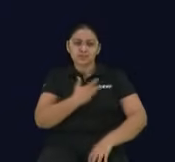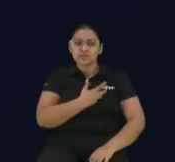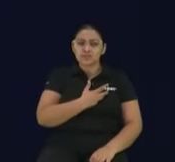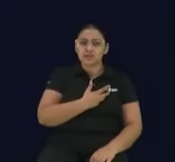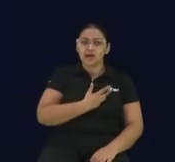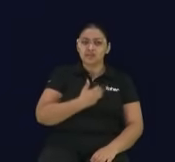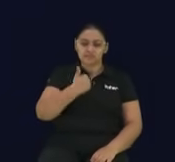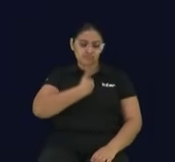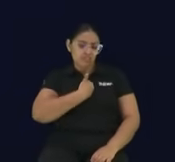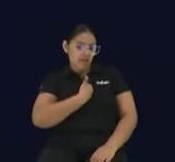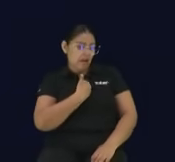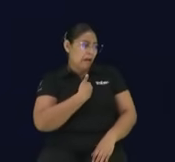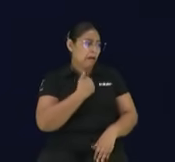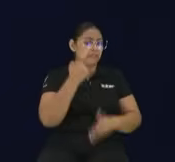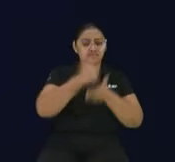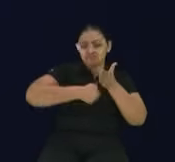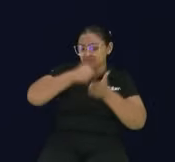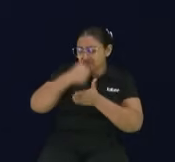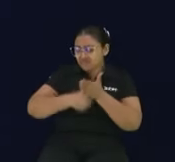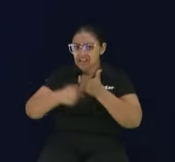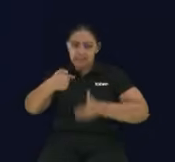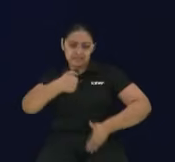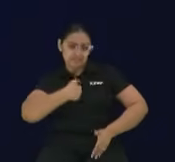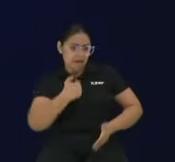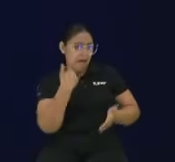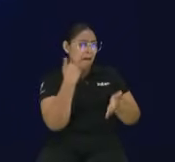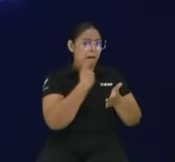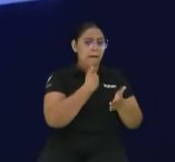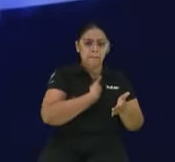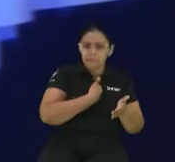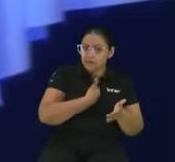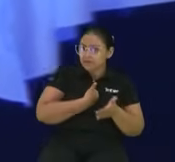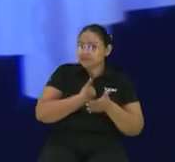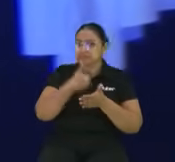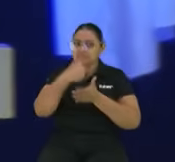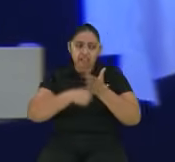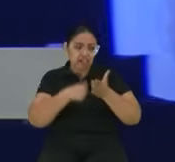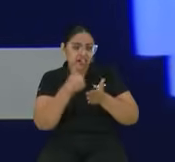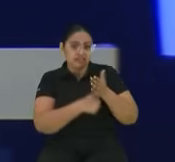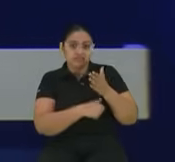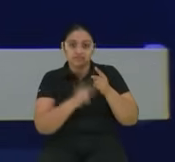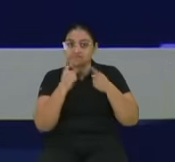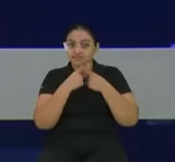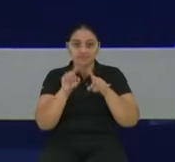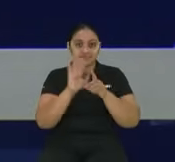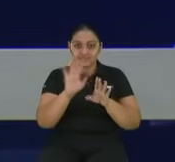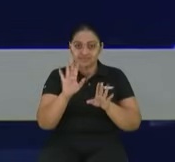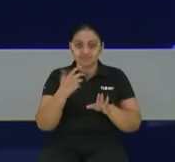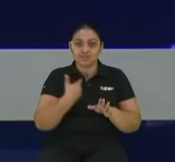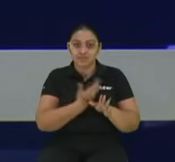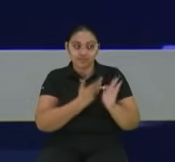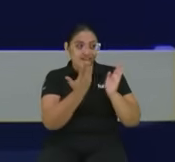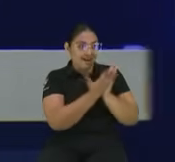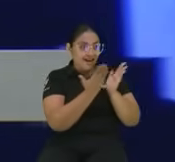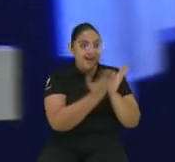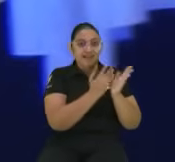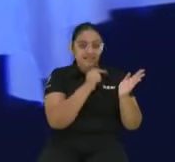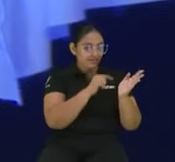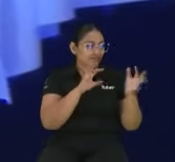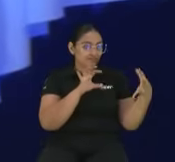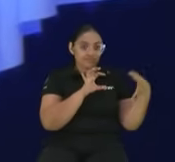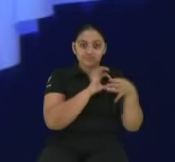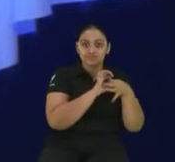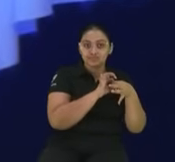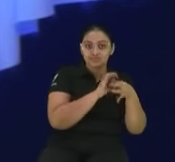intentar conseguirlo y dígale señor voy a cumplir lo que tu palabra dice y tu palabra dice separados de mí dice el Señor